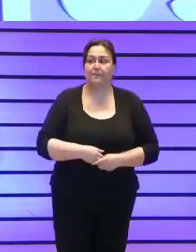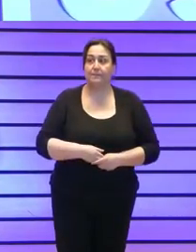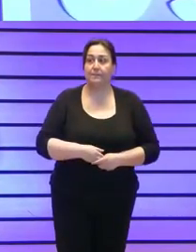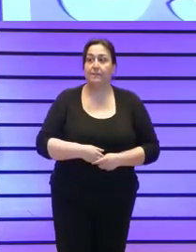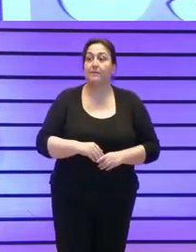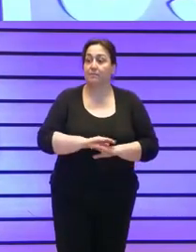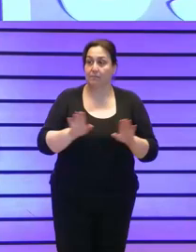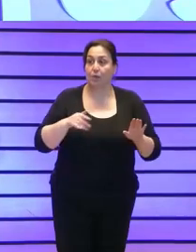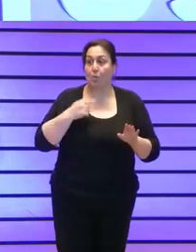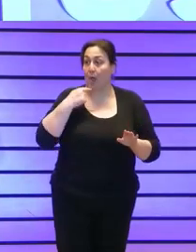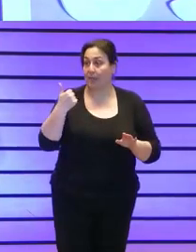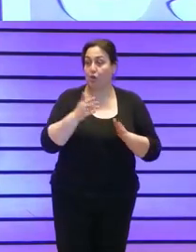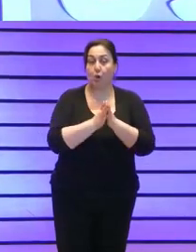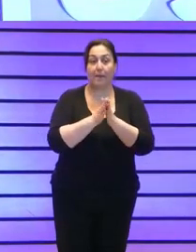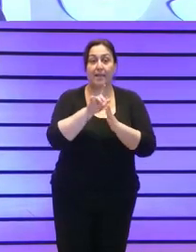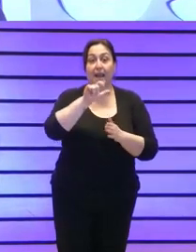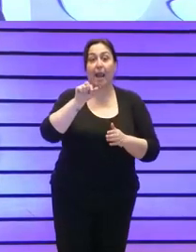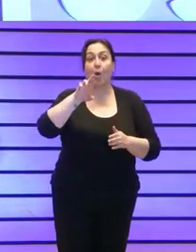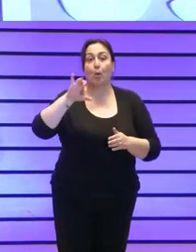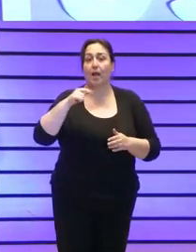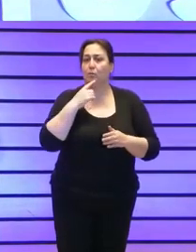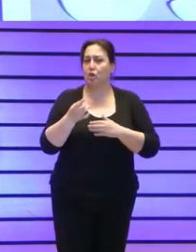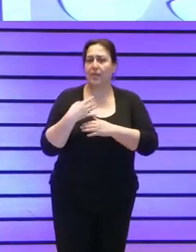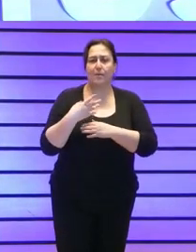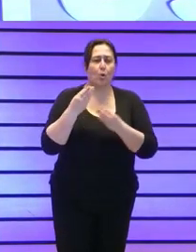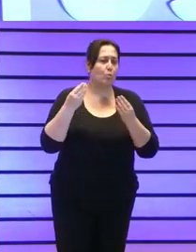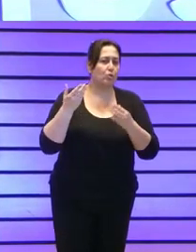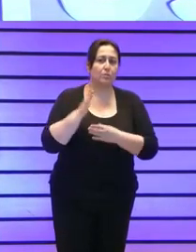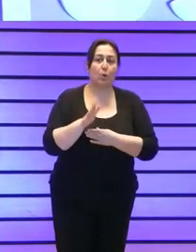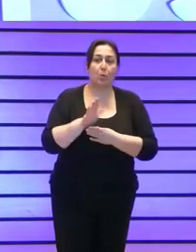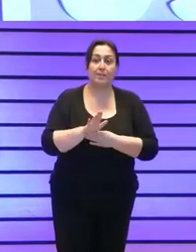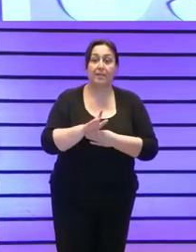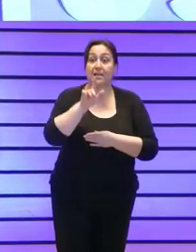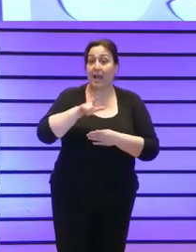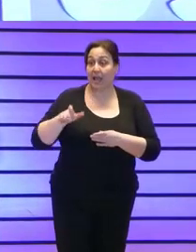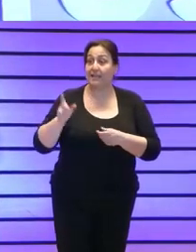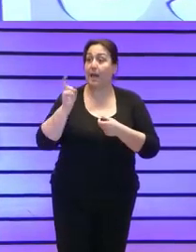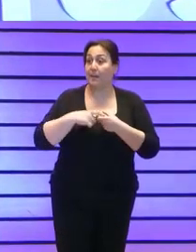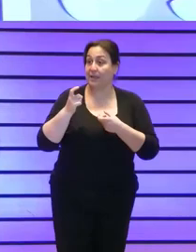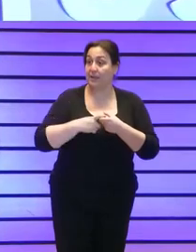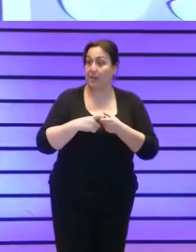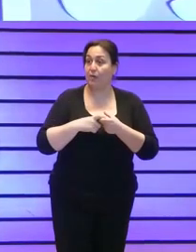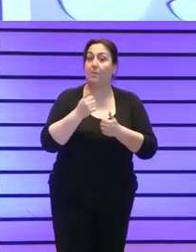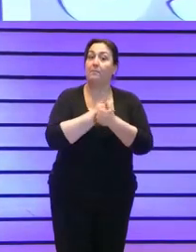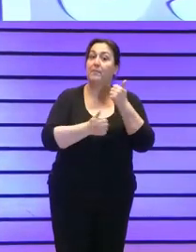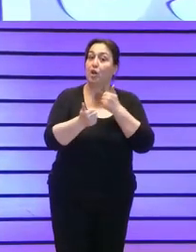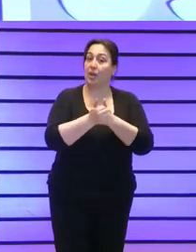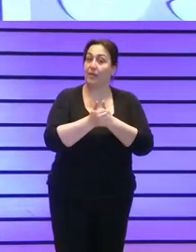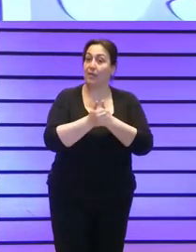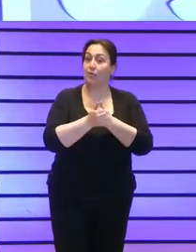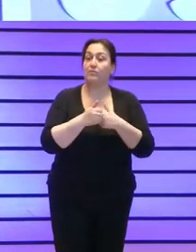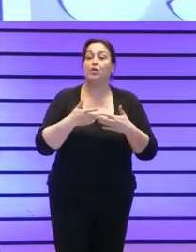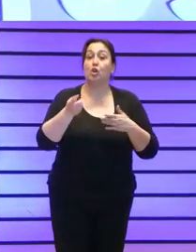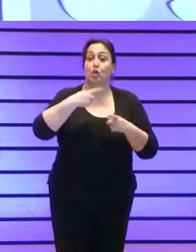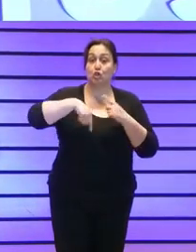como decía Laura se han recibido una gran cantidad de propuestas y la gente que ha participado ha priorizado unas cuantas